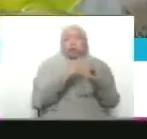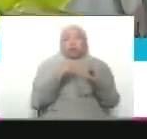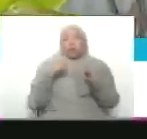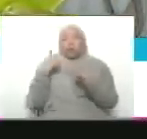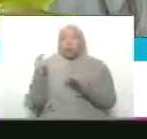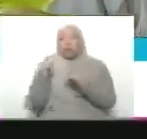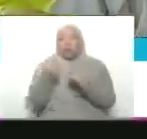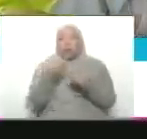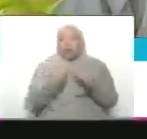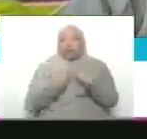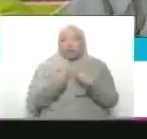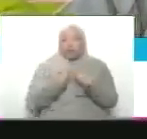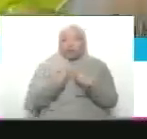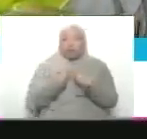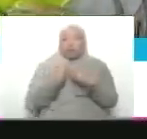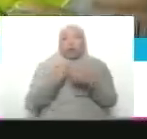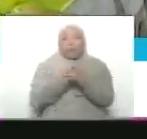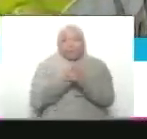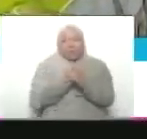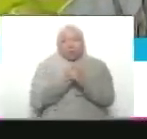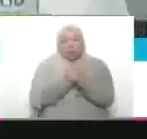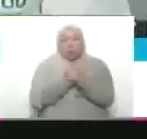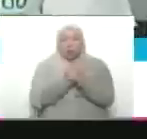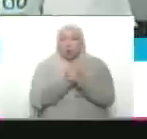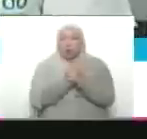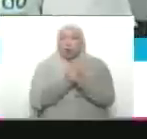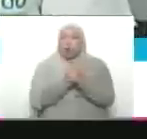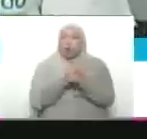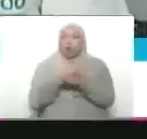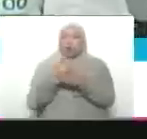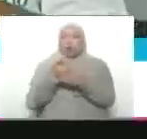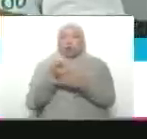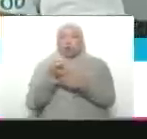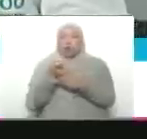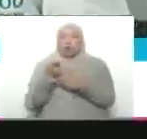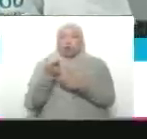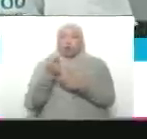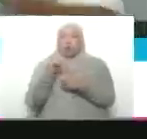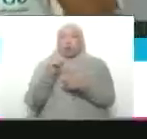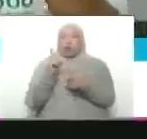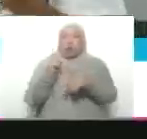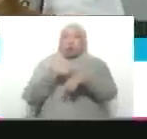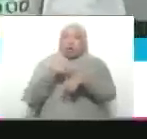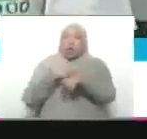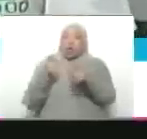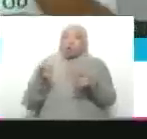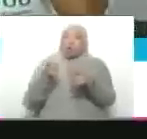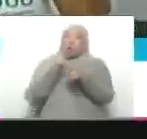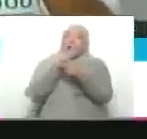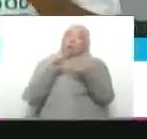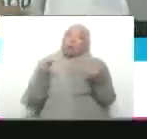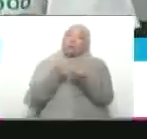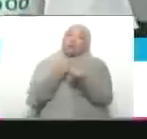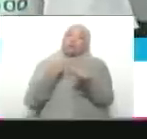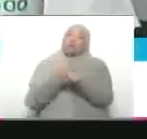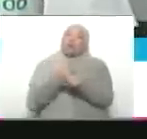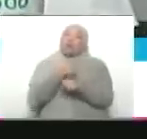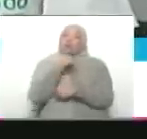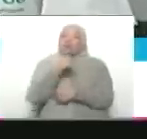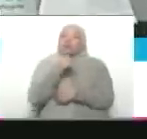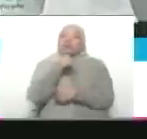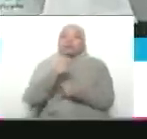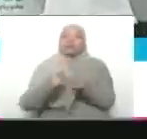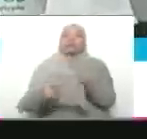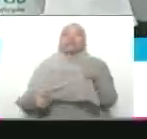un refugio solidario A un refugio eh temporal confiando en Dios primeramente